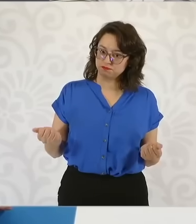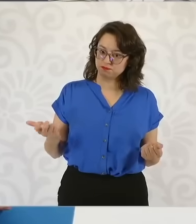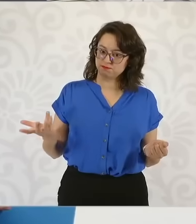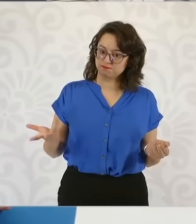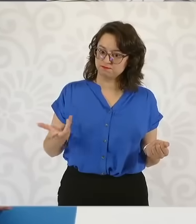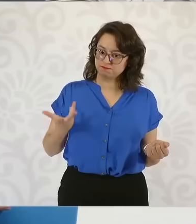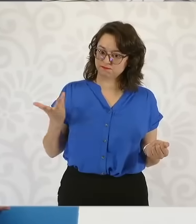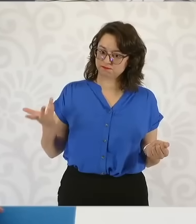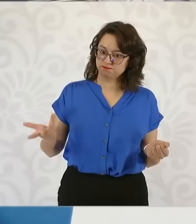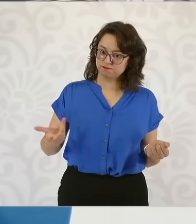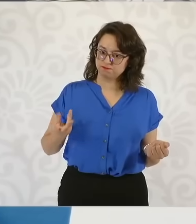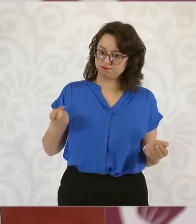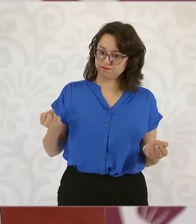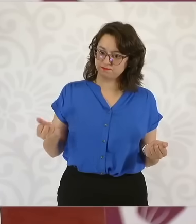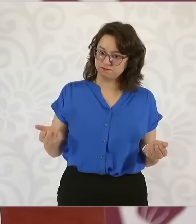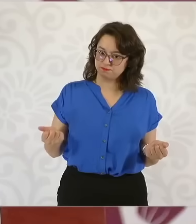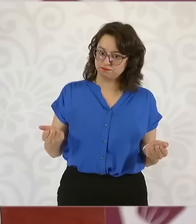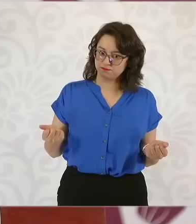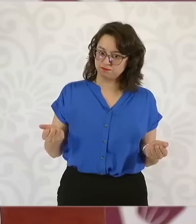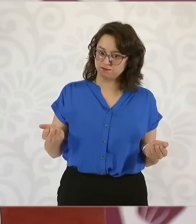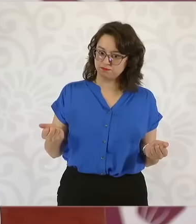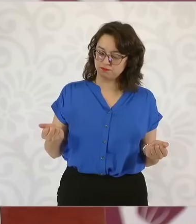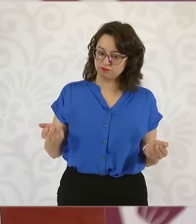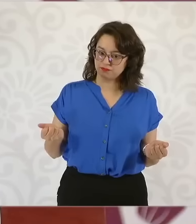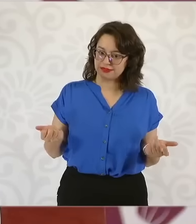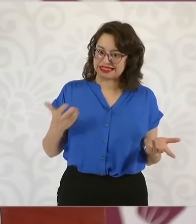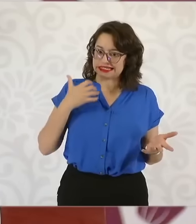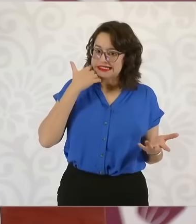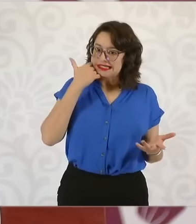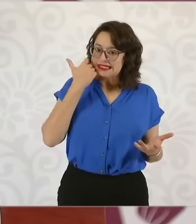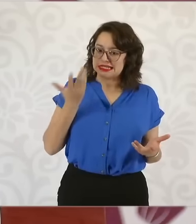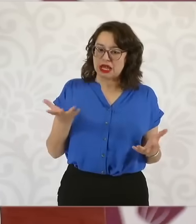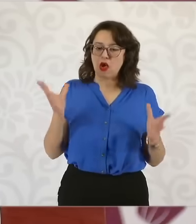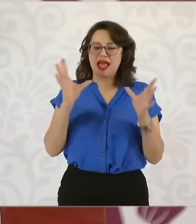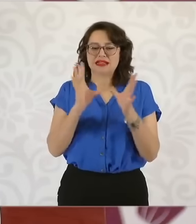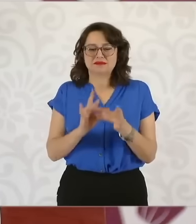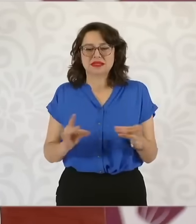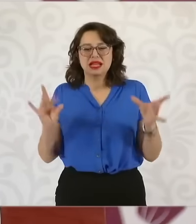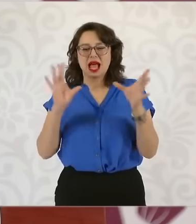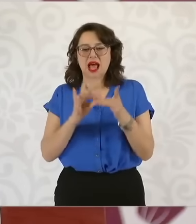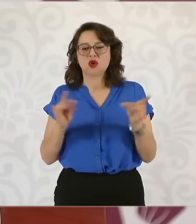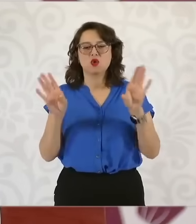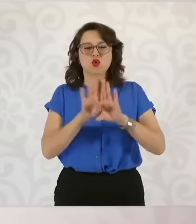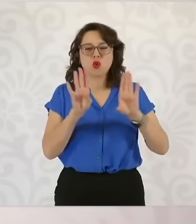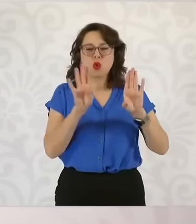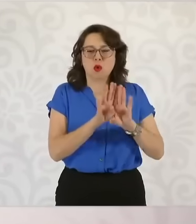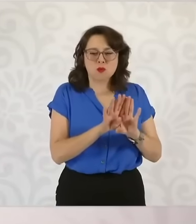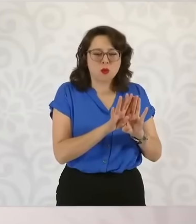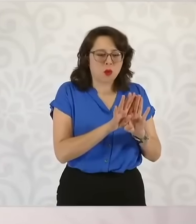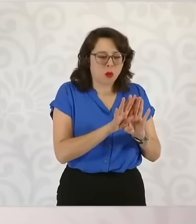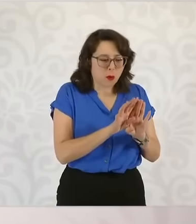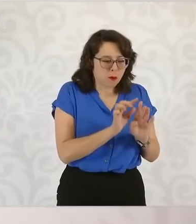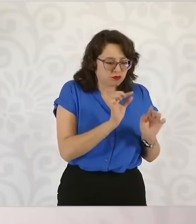hacer una especie de descripción meticulosa de cómo el